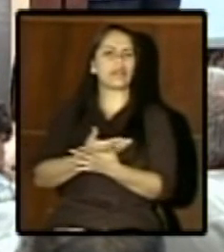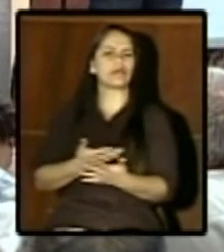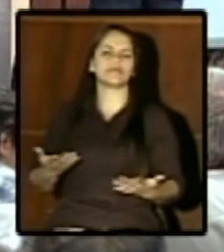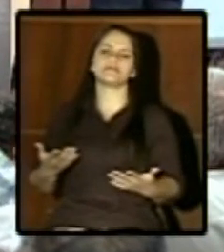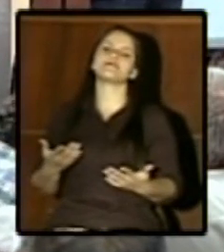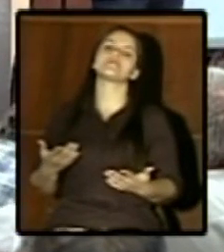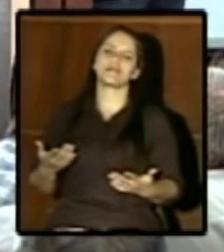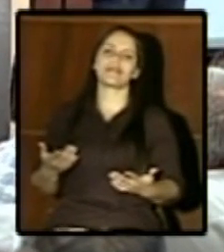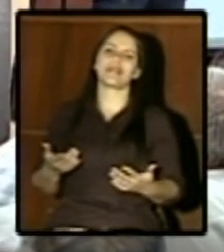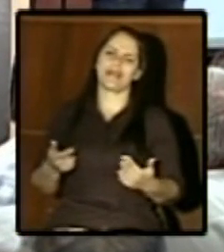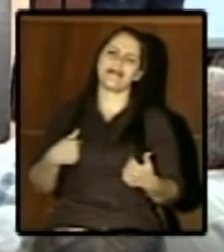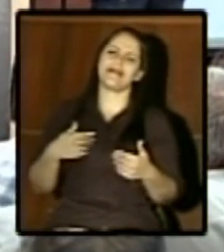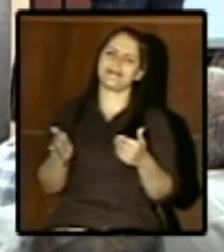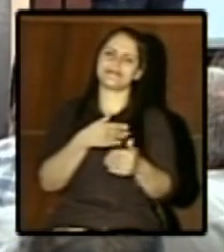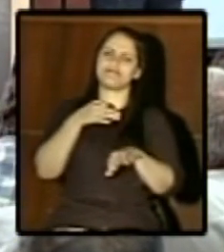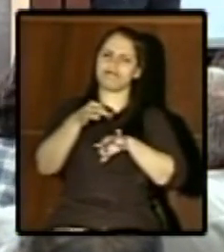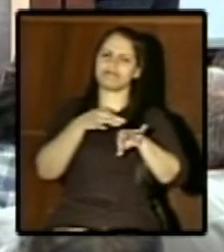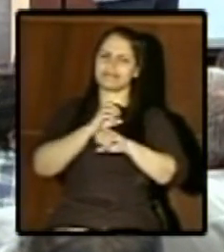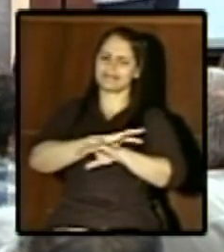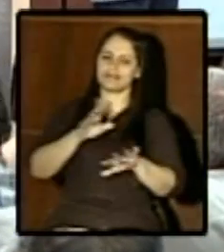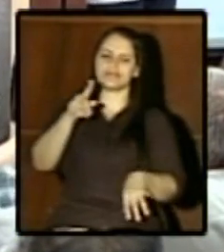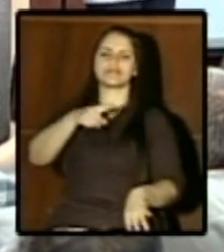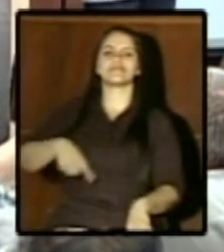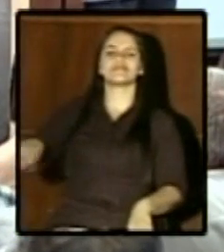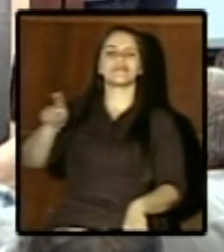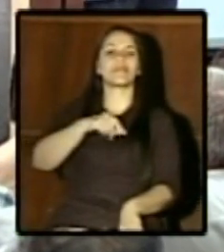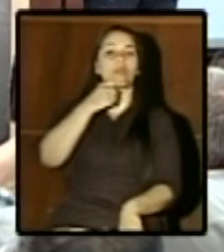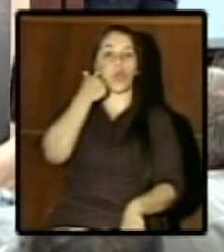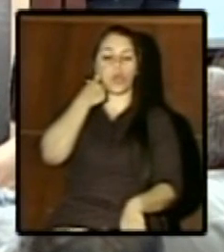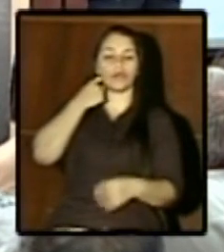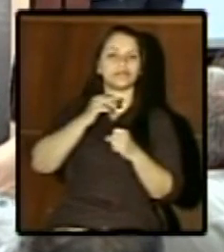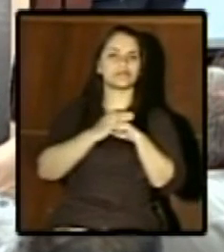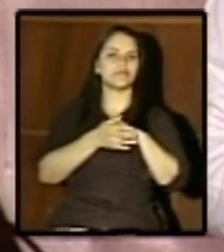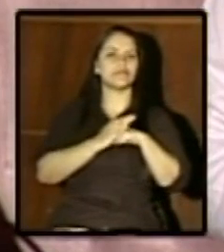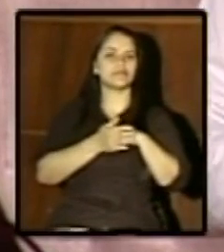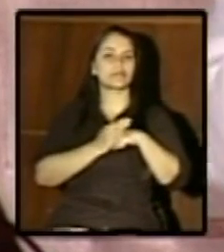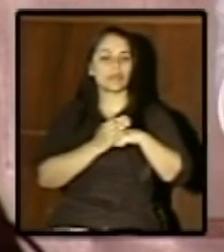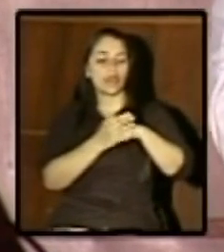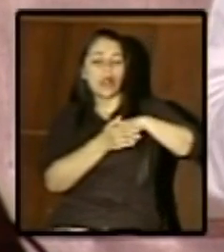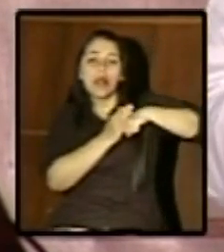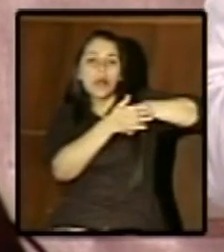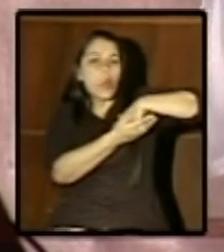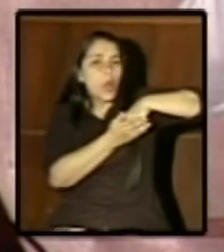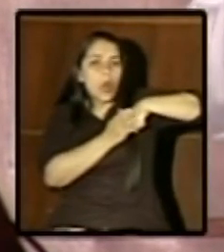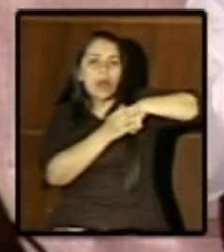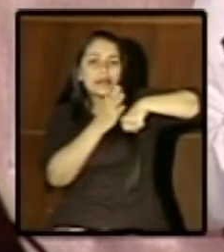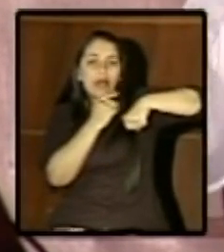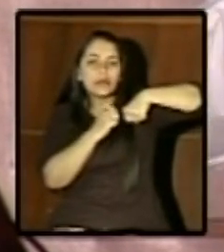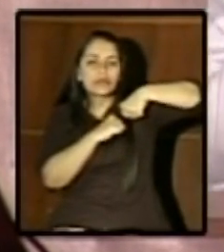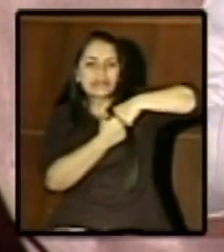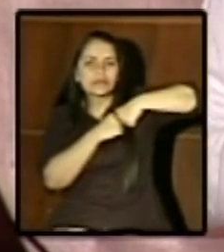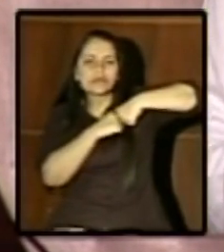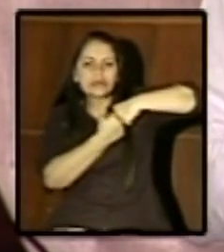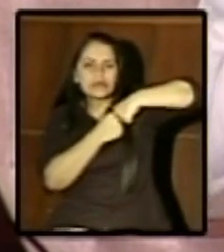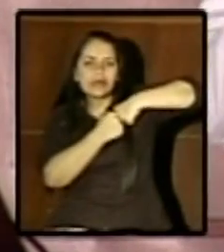eso suena de todo, pero es fácil y sencillo entenderlo. Acuerden del cartílago lisito, si el cartílago ya